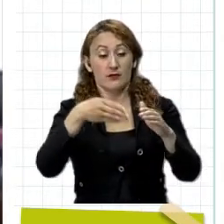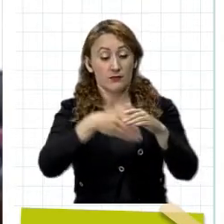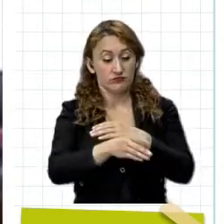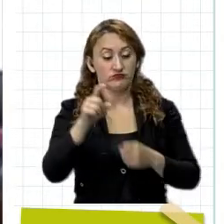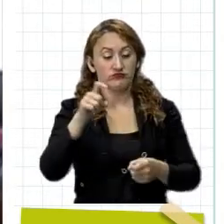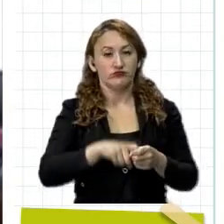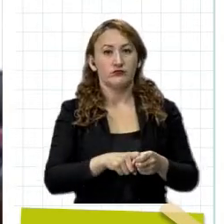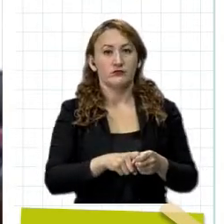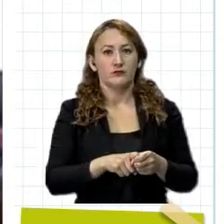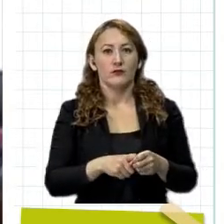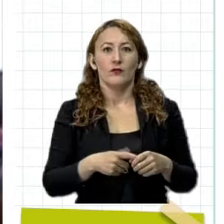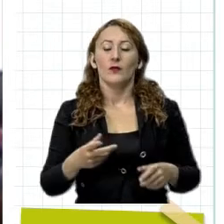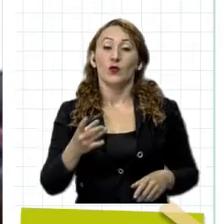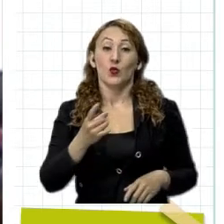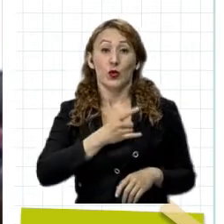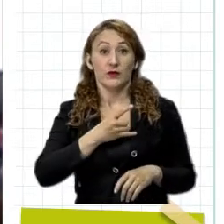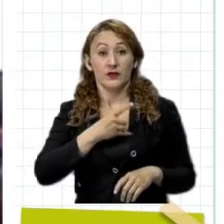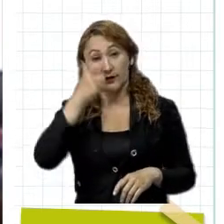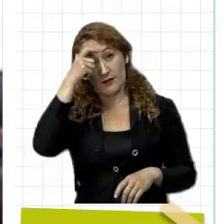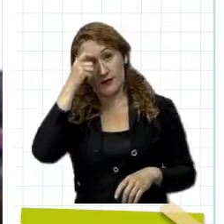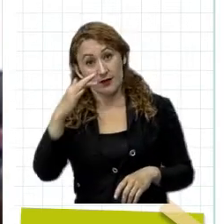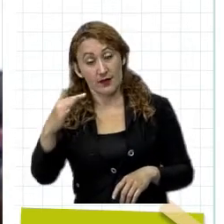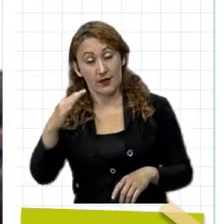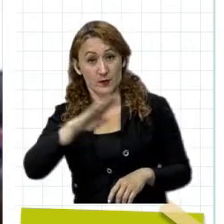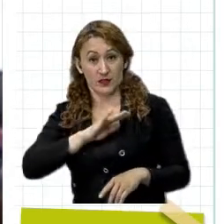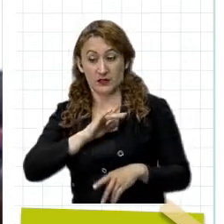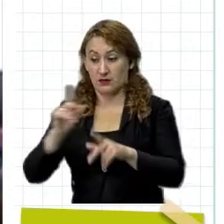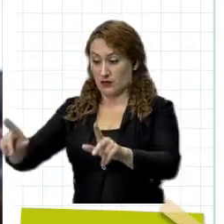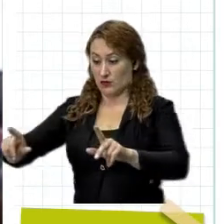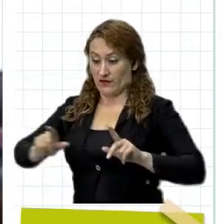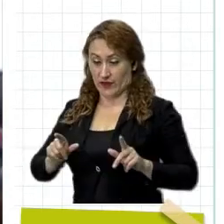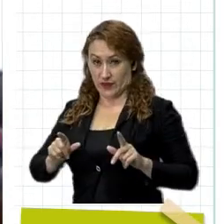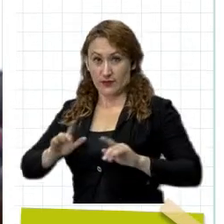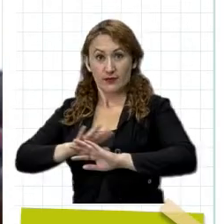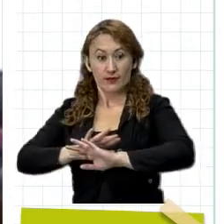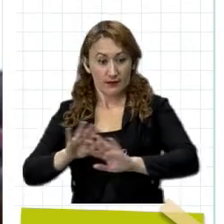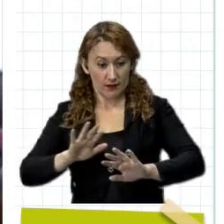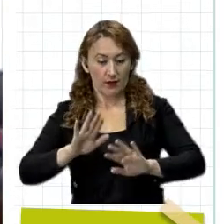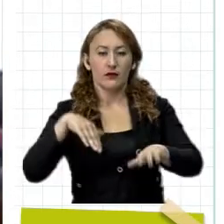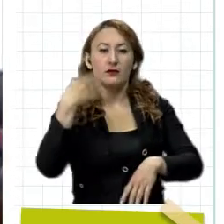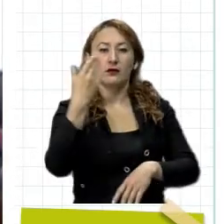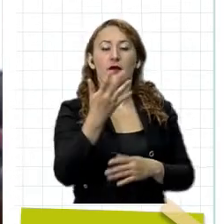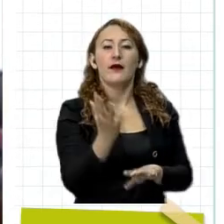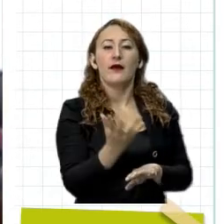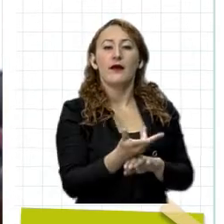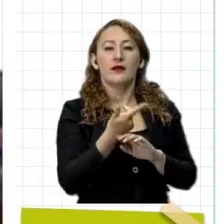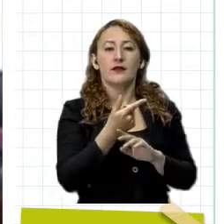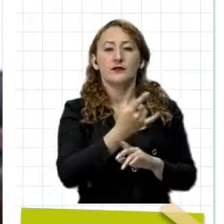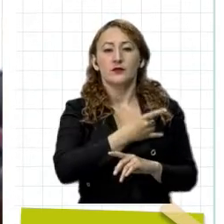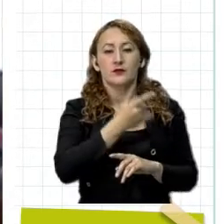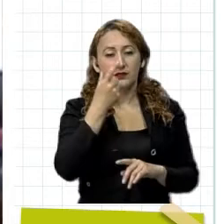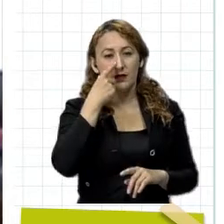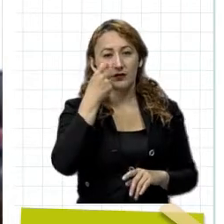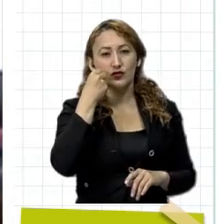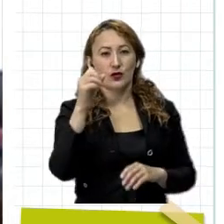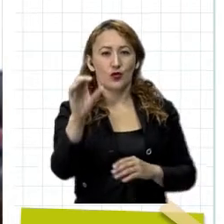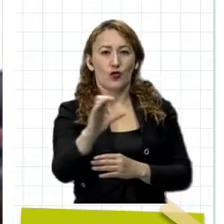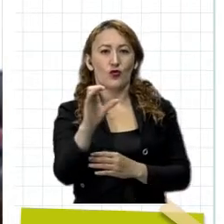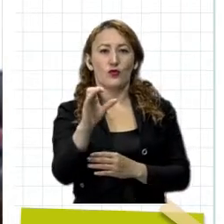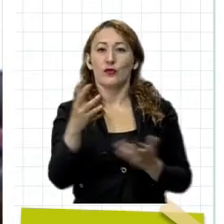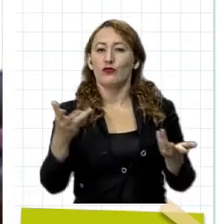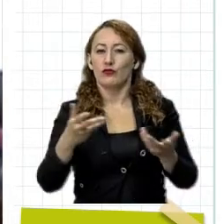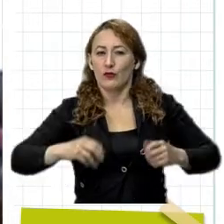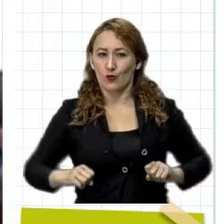bachillerato en la Universidad de Cartagena, y luego como estudiante de la Facultad de Artes de la Universidad Nacional de Colombia, en la sede de